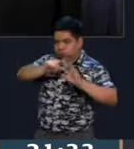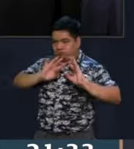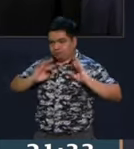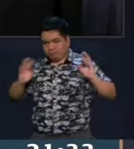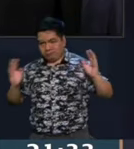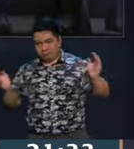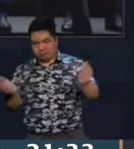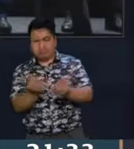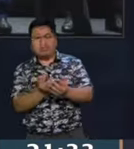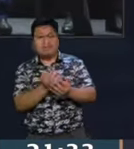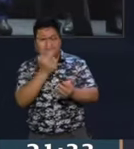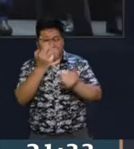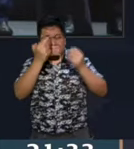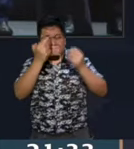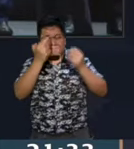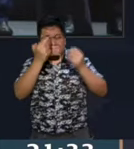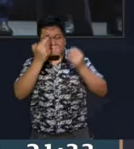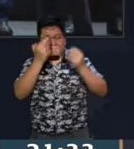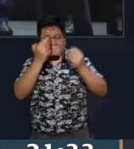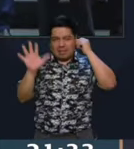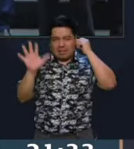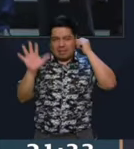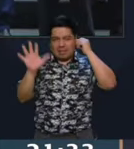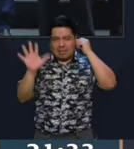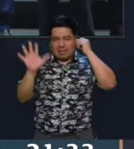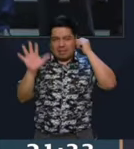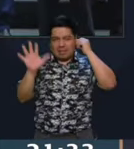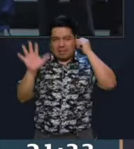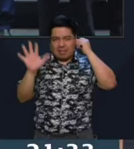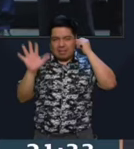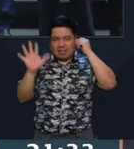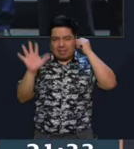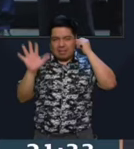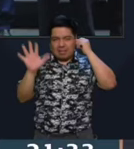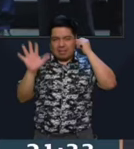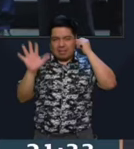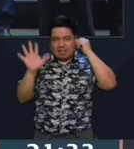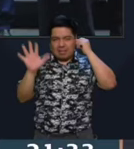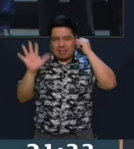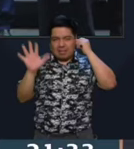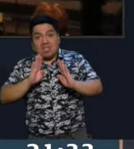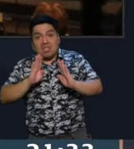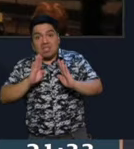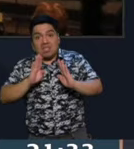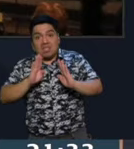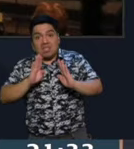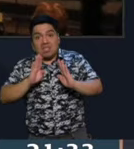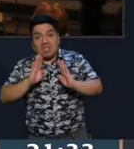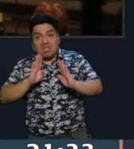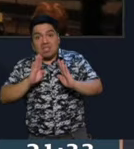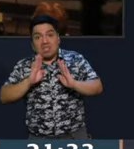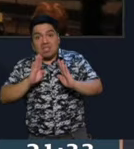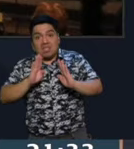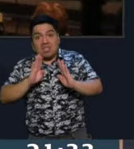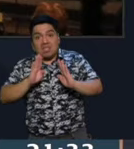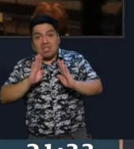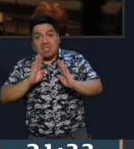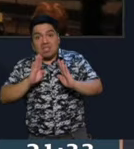inmunes, son inviolables. Y esta gente no solamente rodeó la embajada mexicana, que era lo que criticábamos ese día, Uh ese -huh.